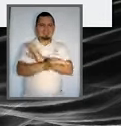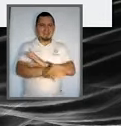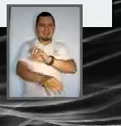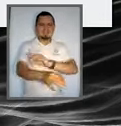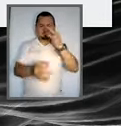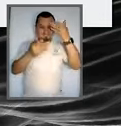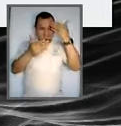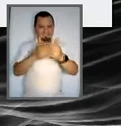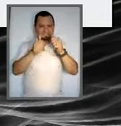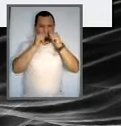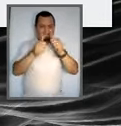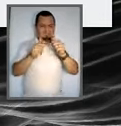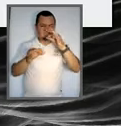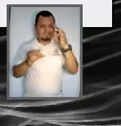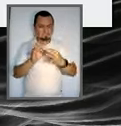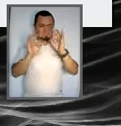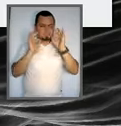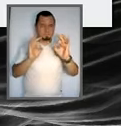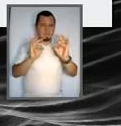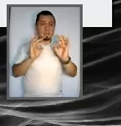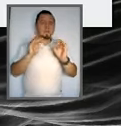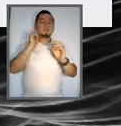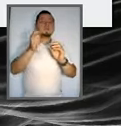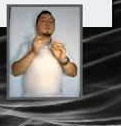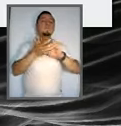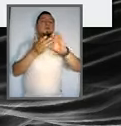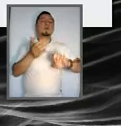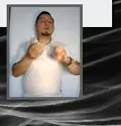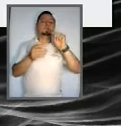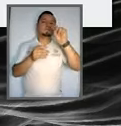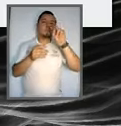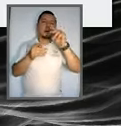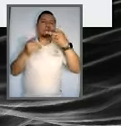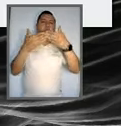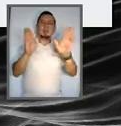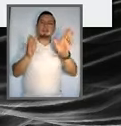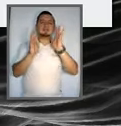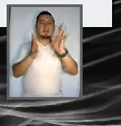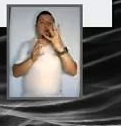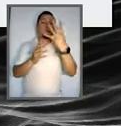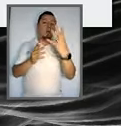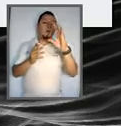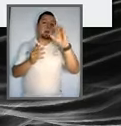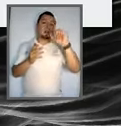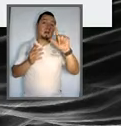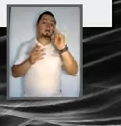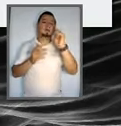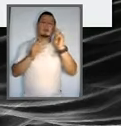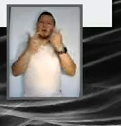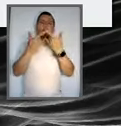organizados y sistematizados. Y por supuesto la estrategia de televisión abierta, que aquí tenemos 4 canales